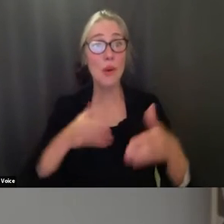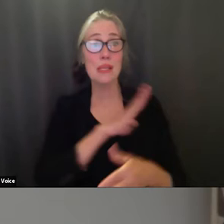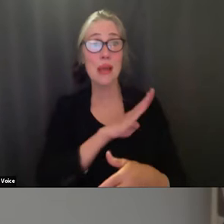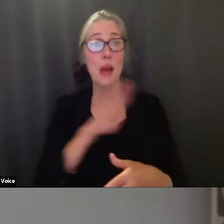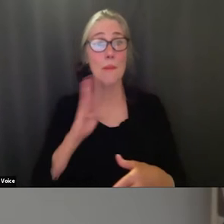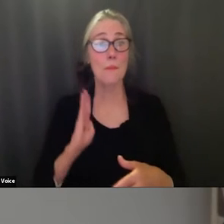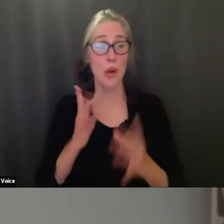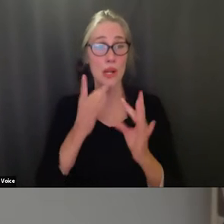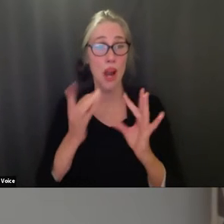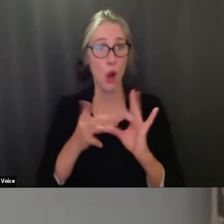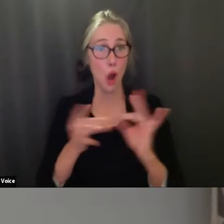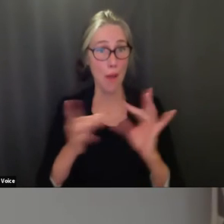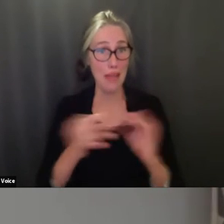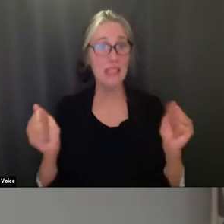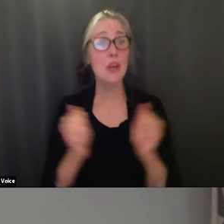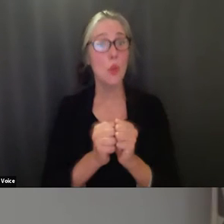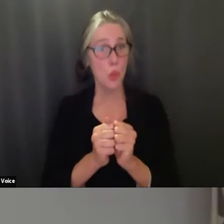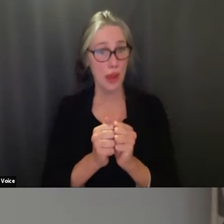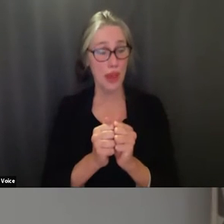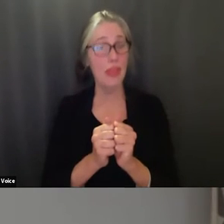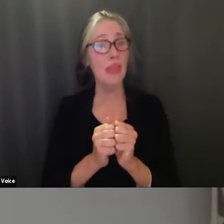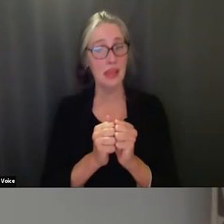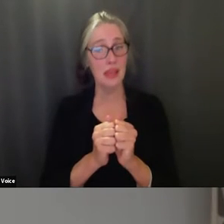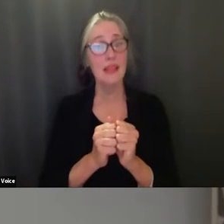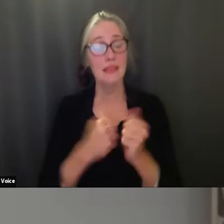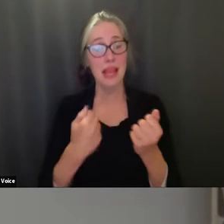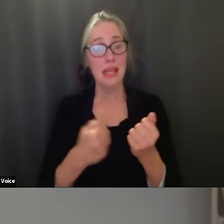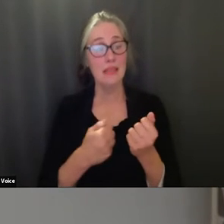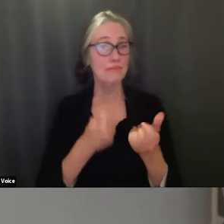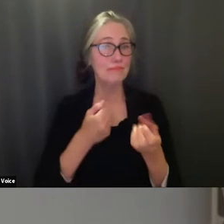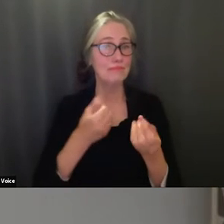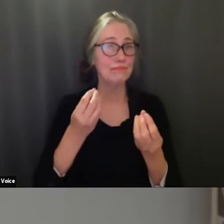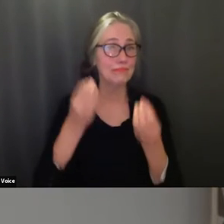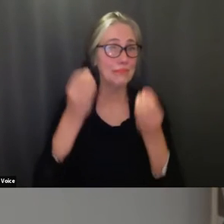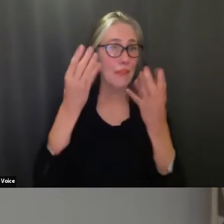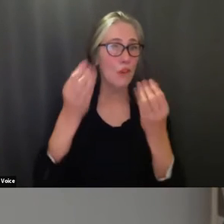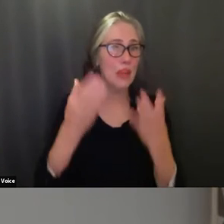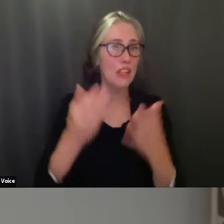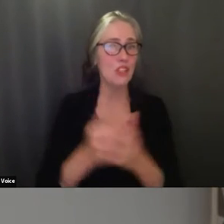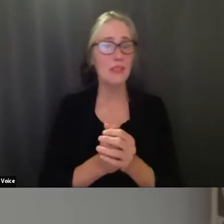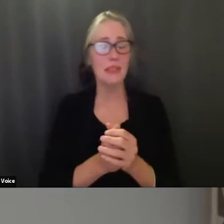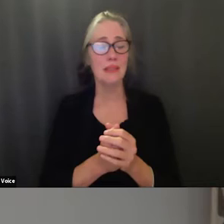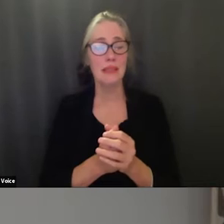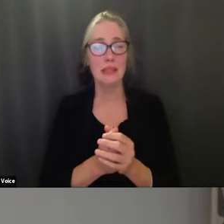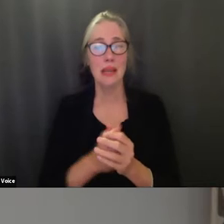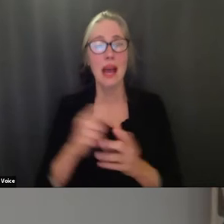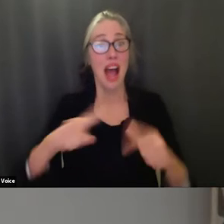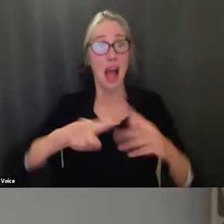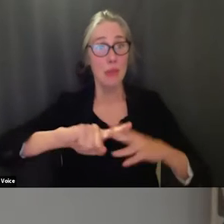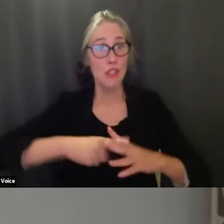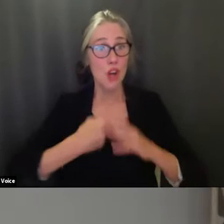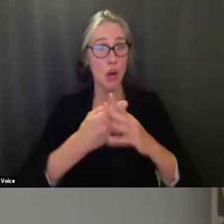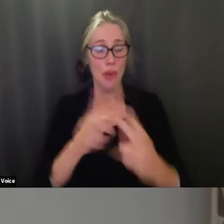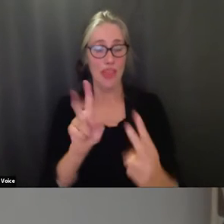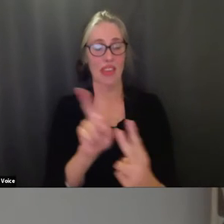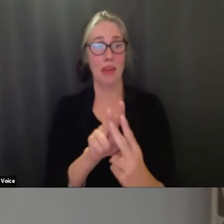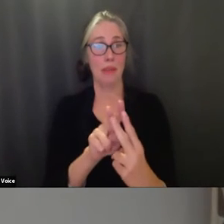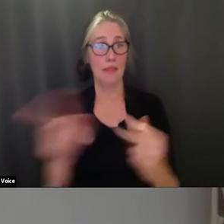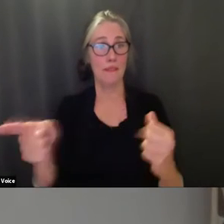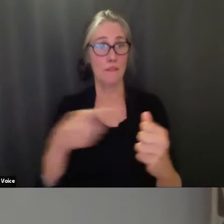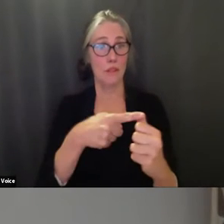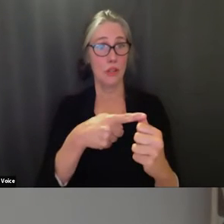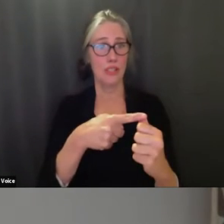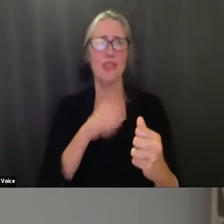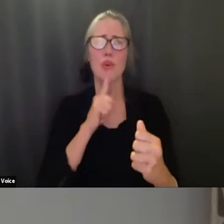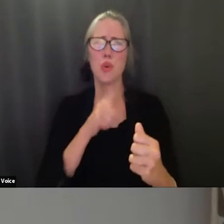los comentarios y correspondencia del consejo. Y quisiera comenzar esta noche con un par de asuntos. Uno,